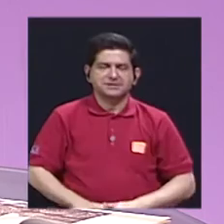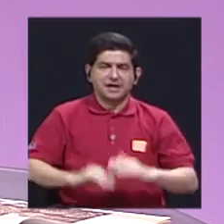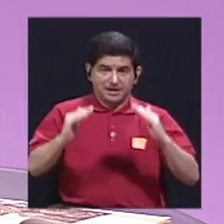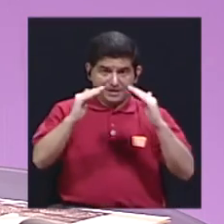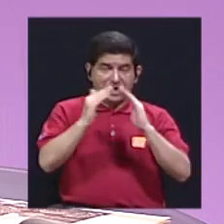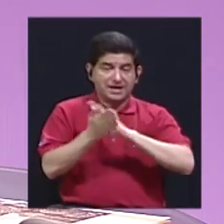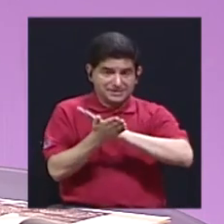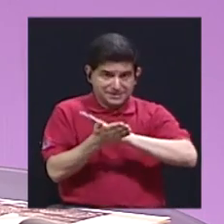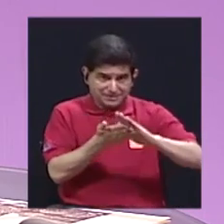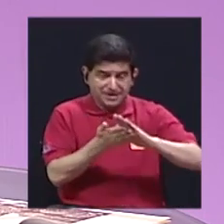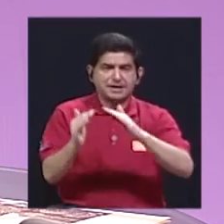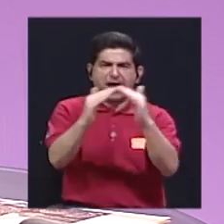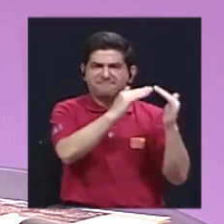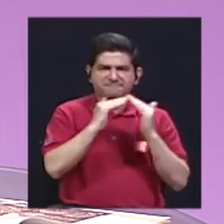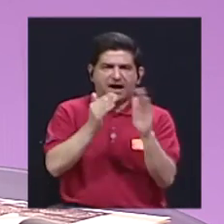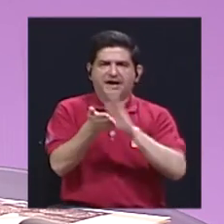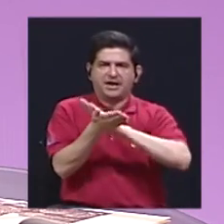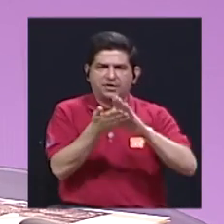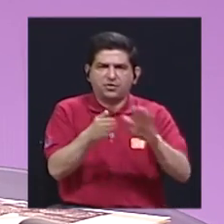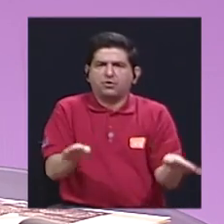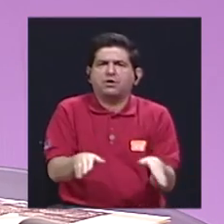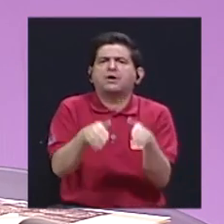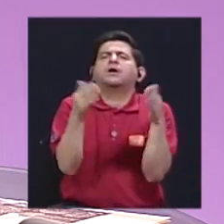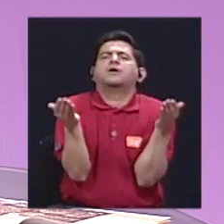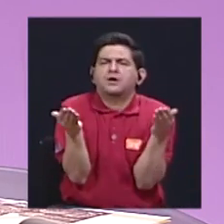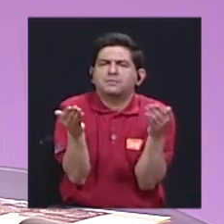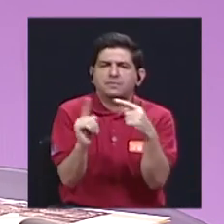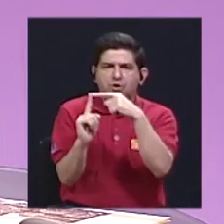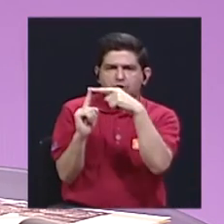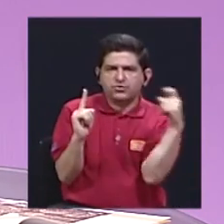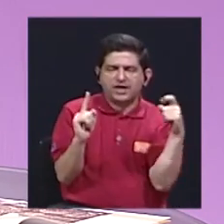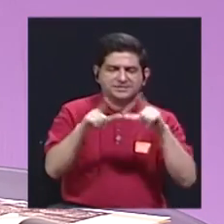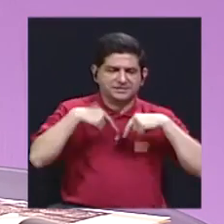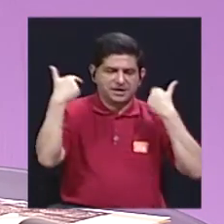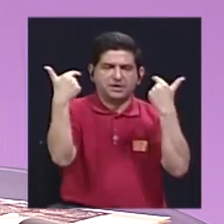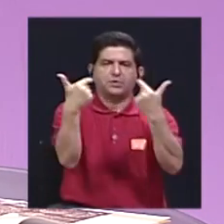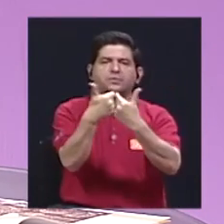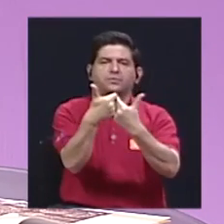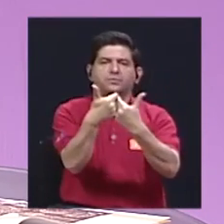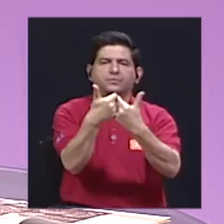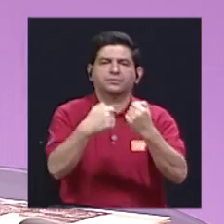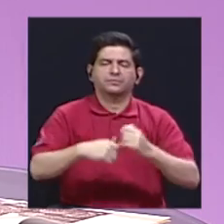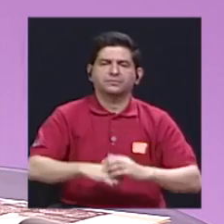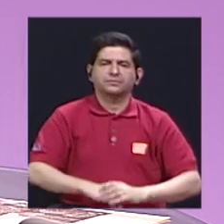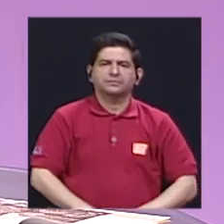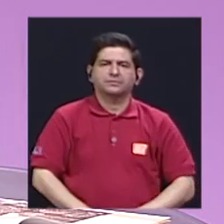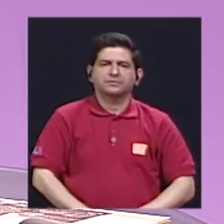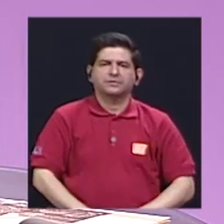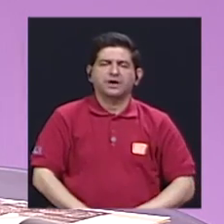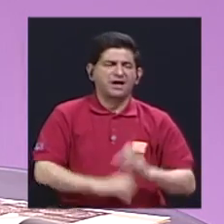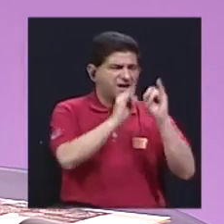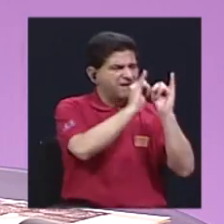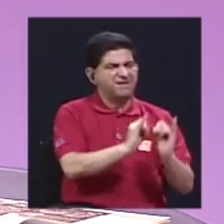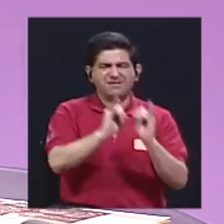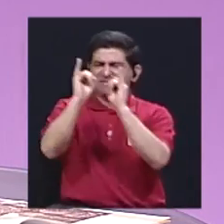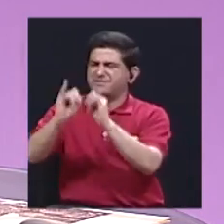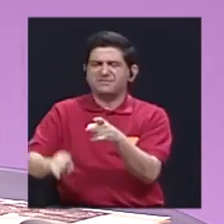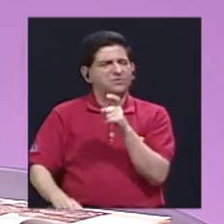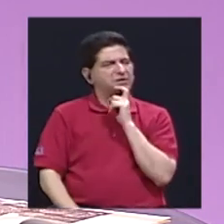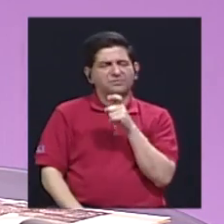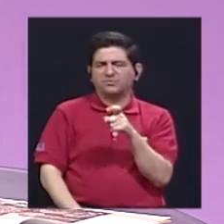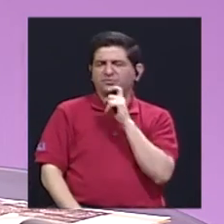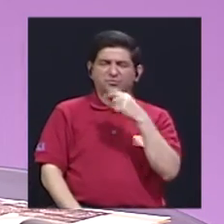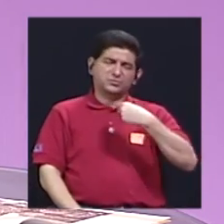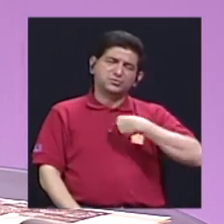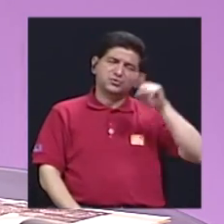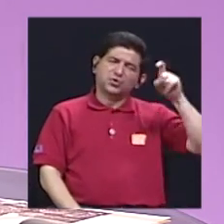un barrio digno es posible a partir de lo colectivo de forma individual es muy difícil